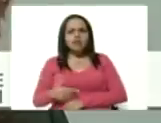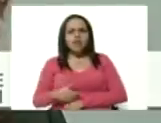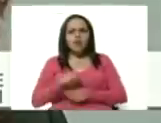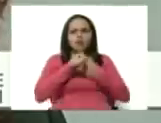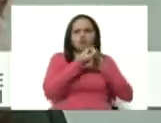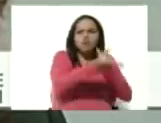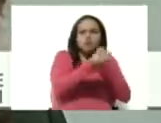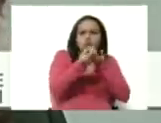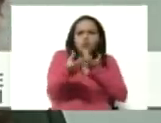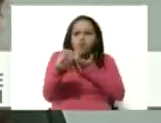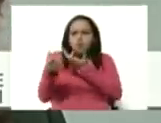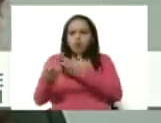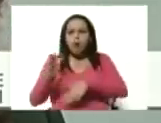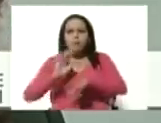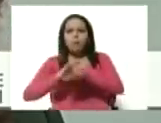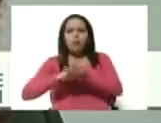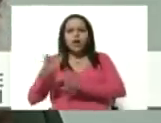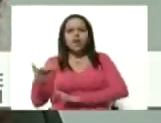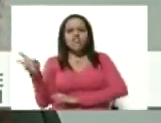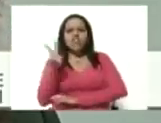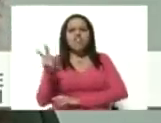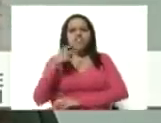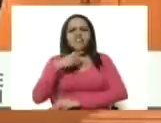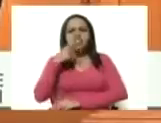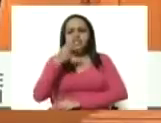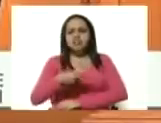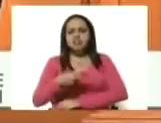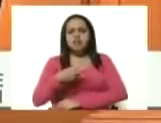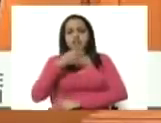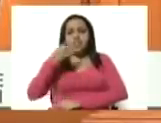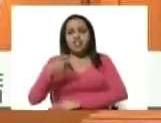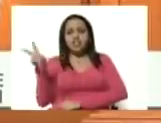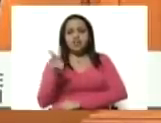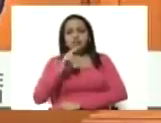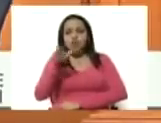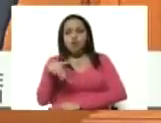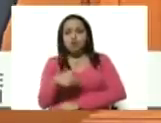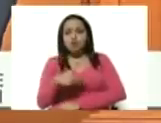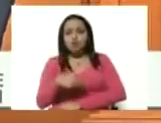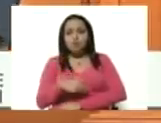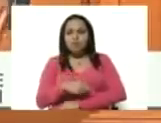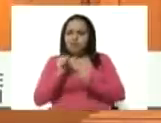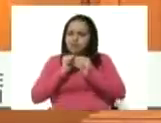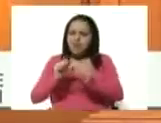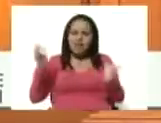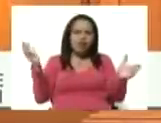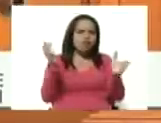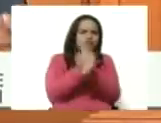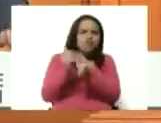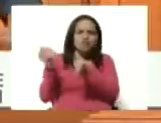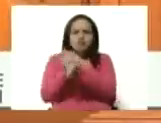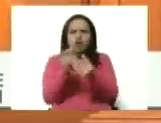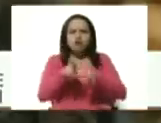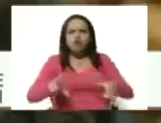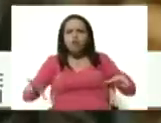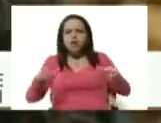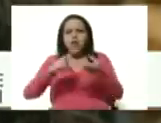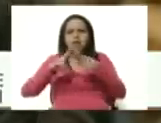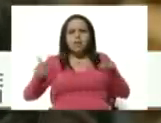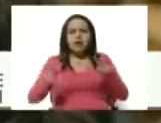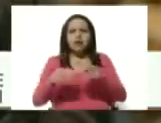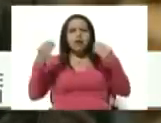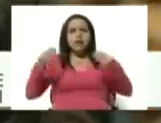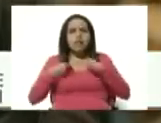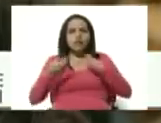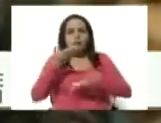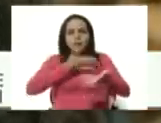multiplicarla. Porque por la verdad de Venezuela nosotros vamos a seguir conquistando espacios de paz, de